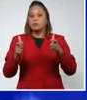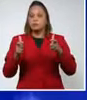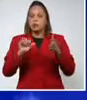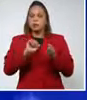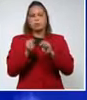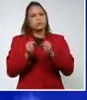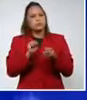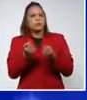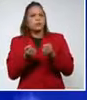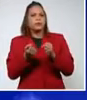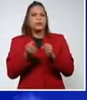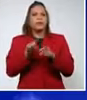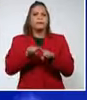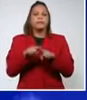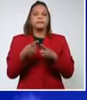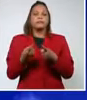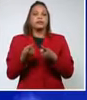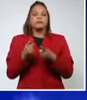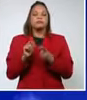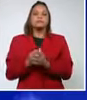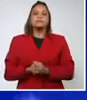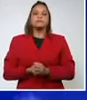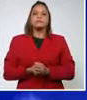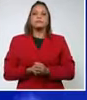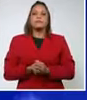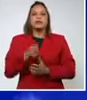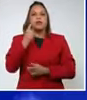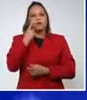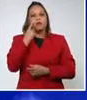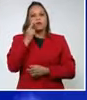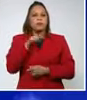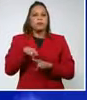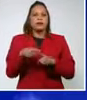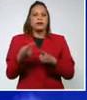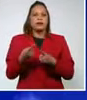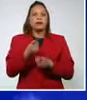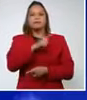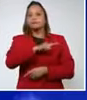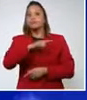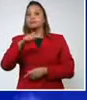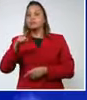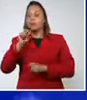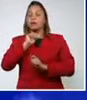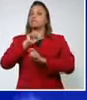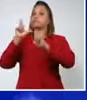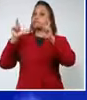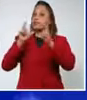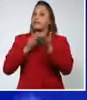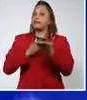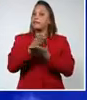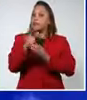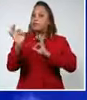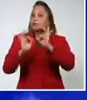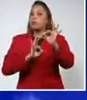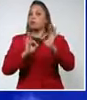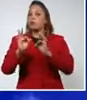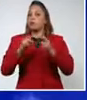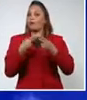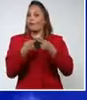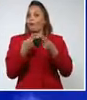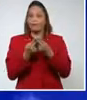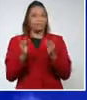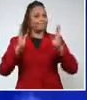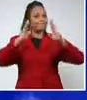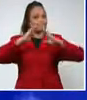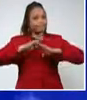y ahí lo ponemos nada más como una alerta que en la cual ellos están trabajando, eso no se van a enterar por